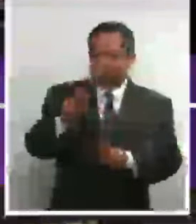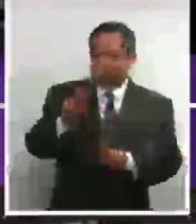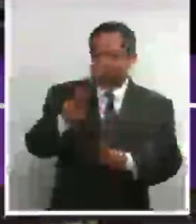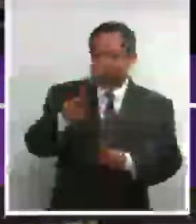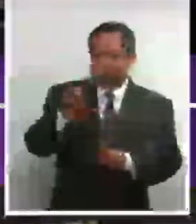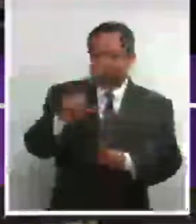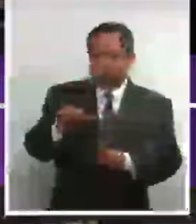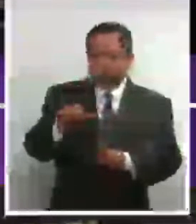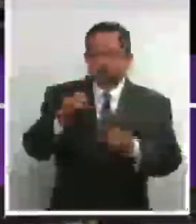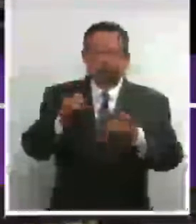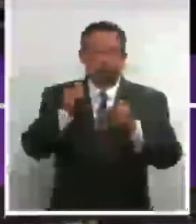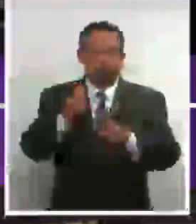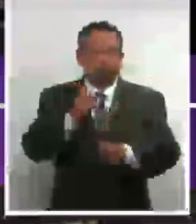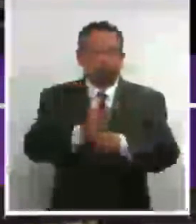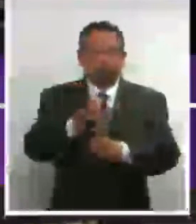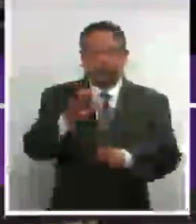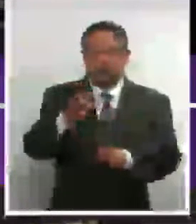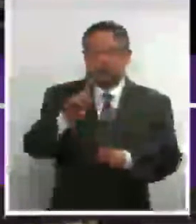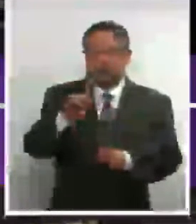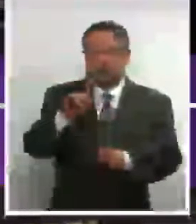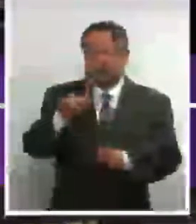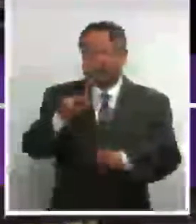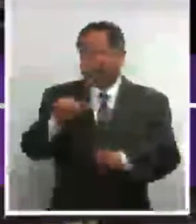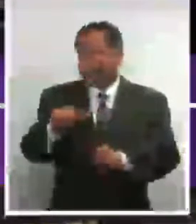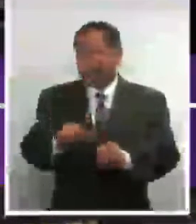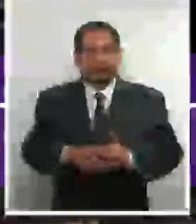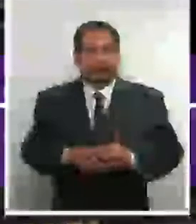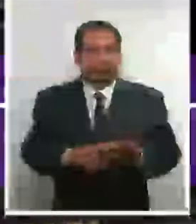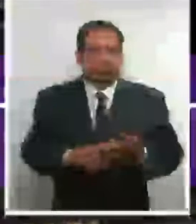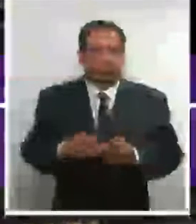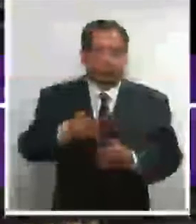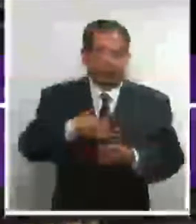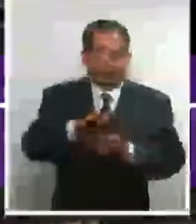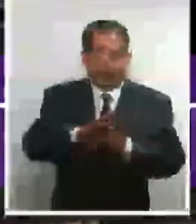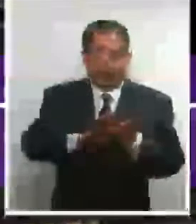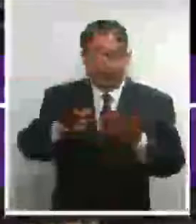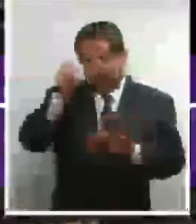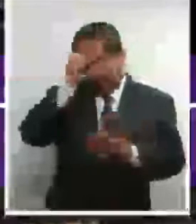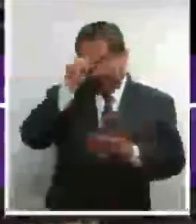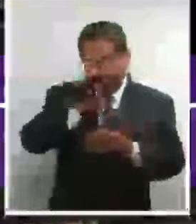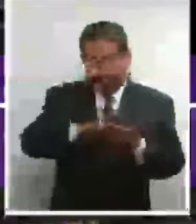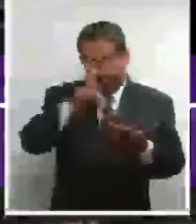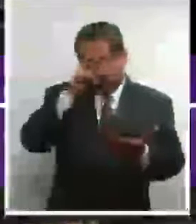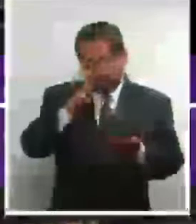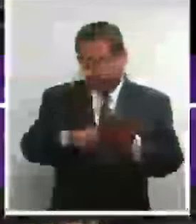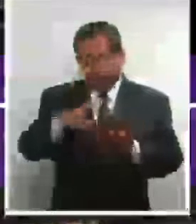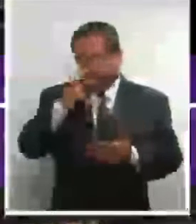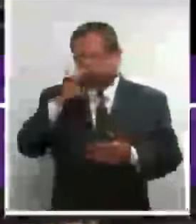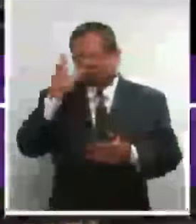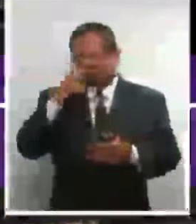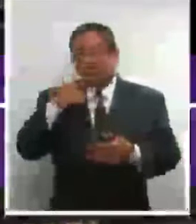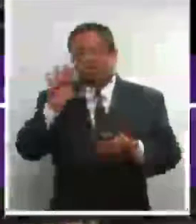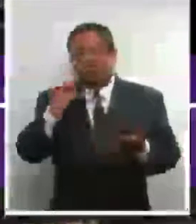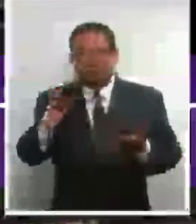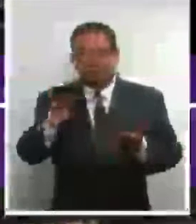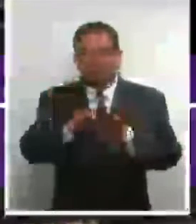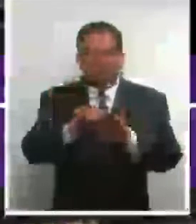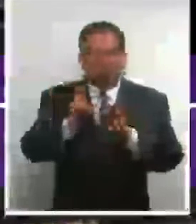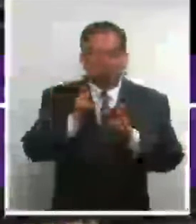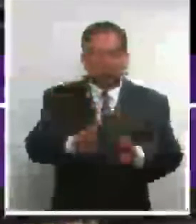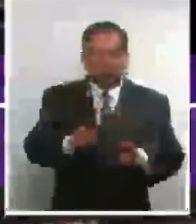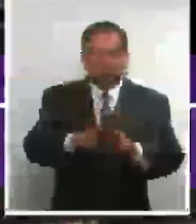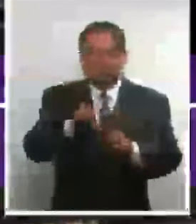o seguridad ciudadana. Yo creo, es mi humilde opinión, que lo mejor hubiese sido